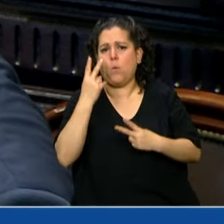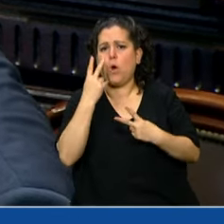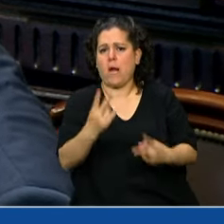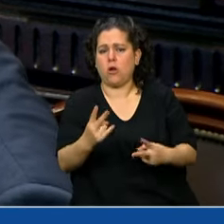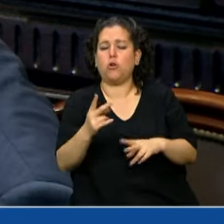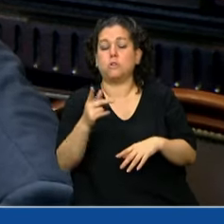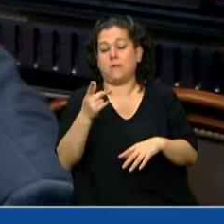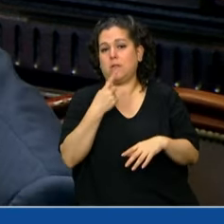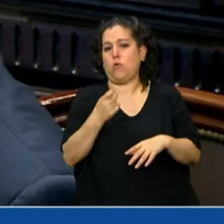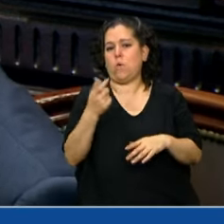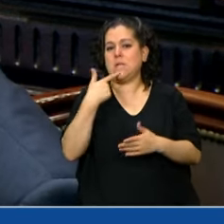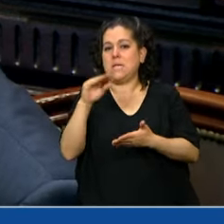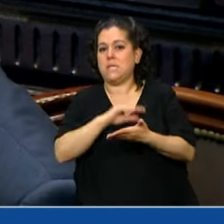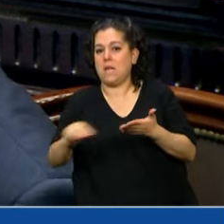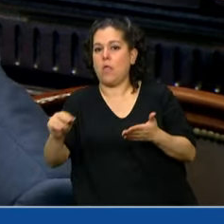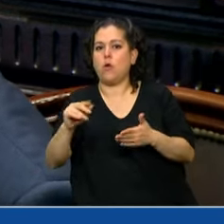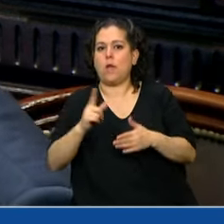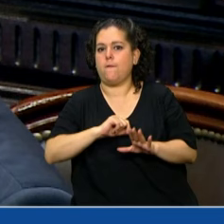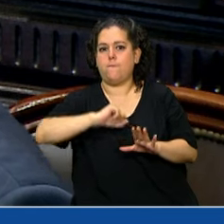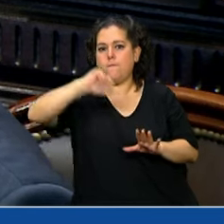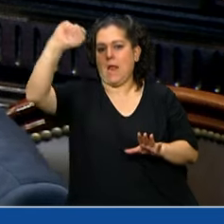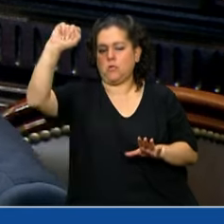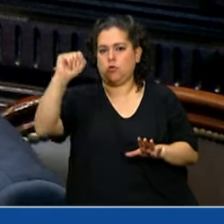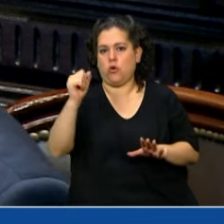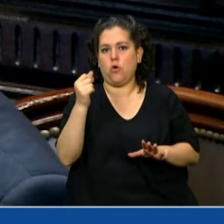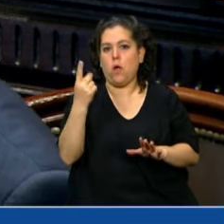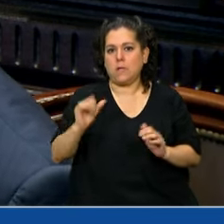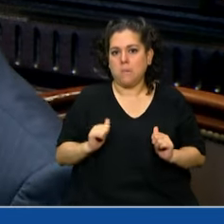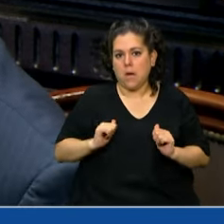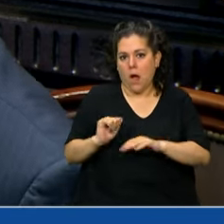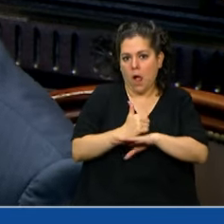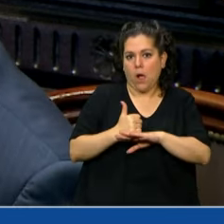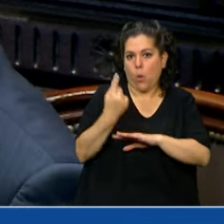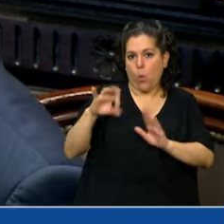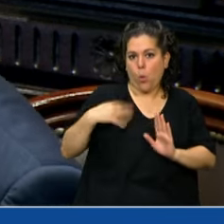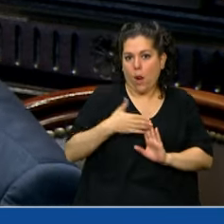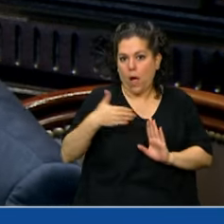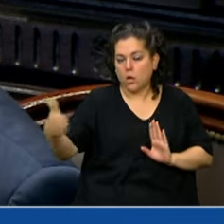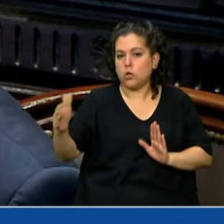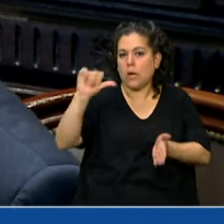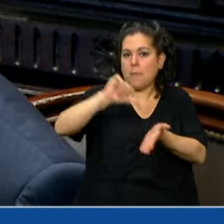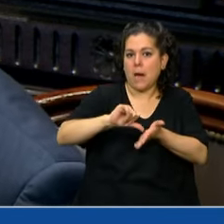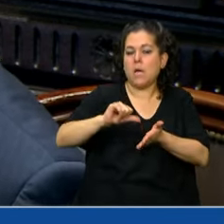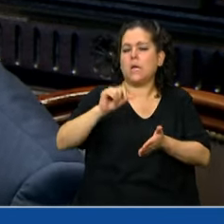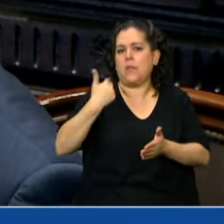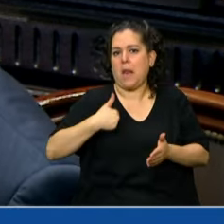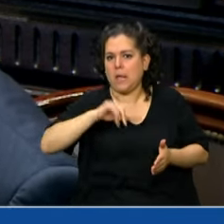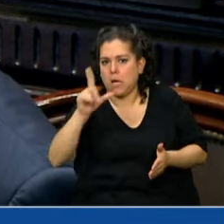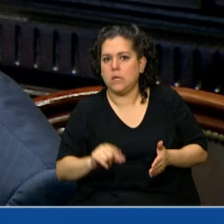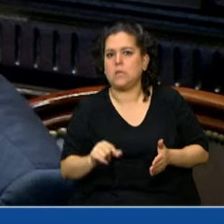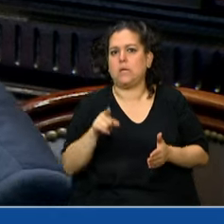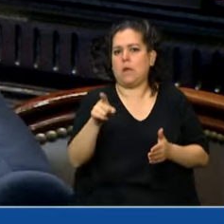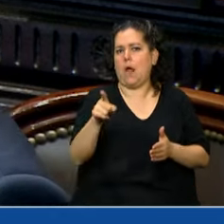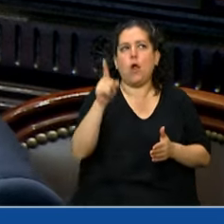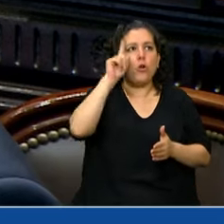han dado cuenta los senadores que en la aceleración inflacionaria esperar un año en un país que uno va a la góndola del supermercado y no